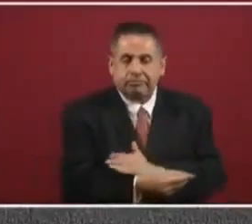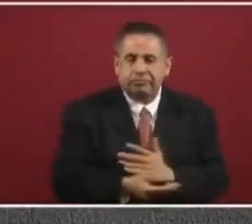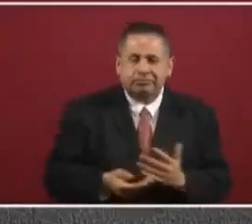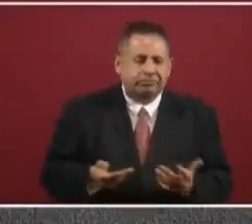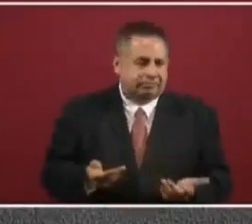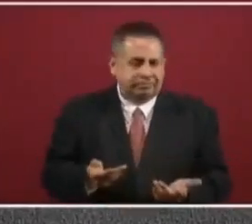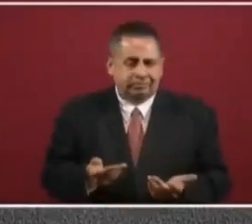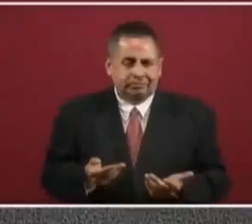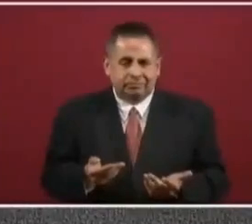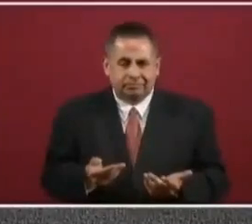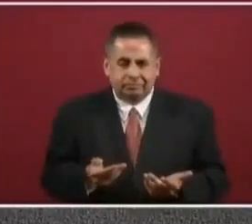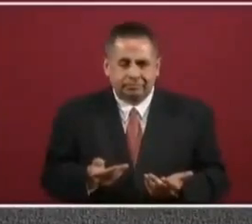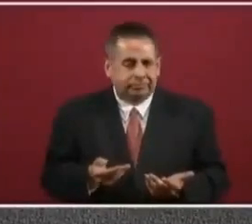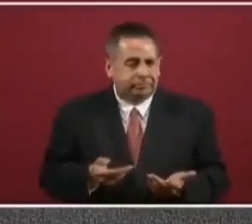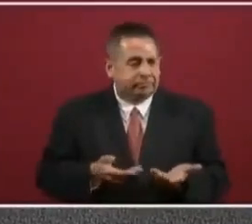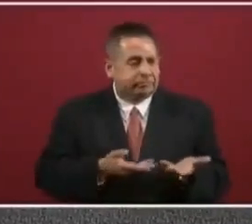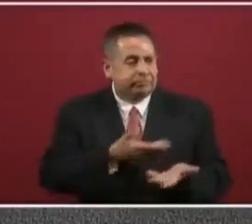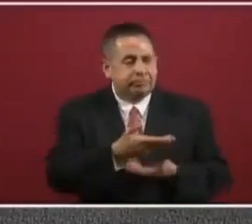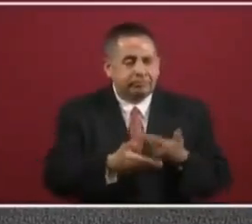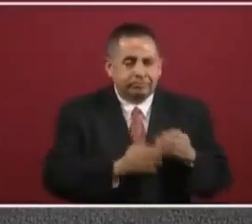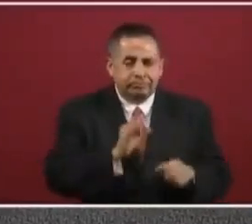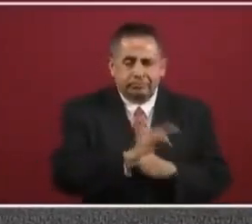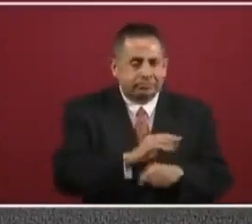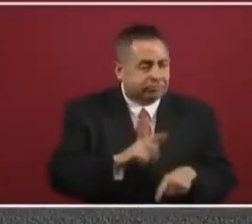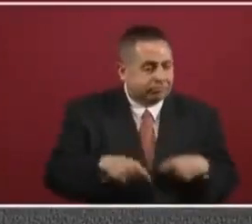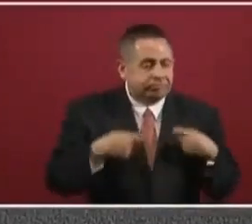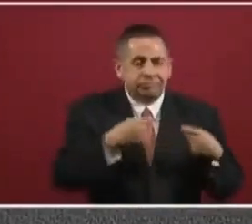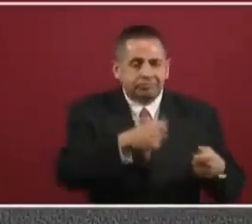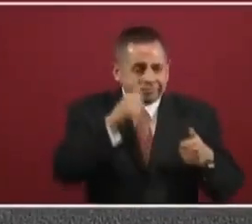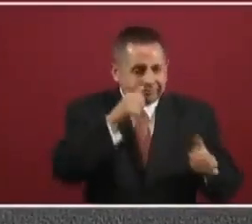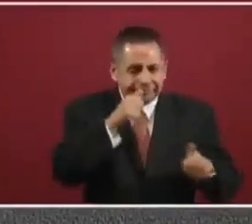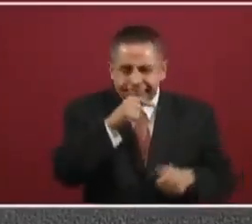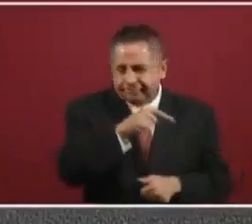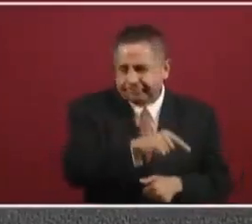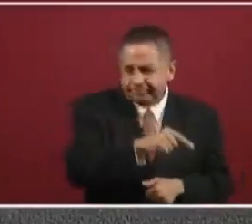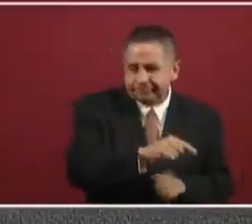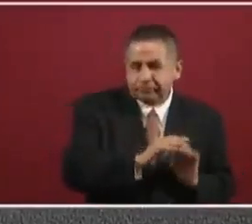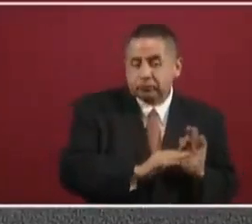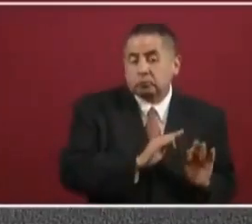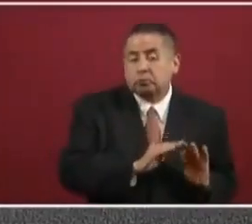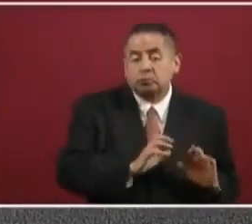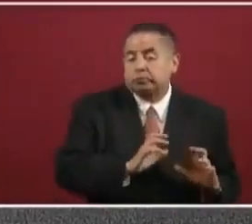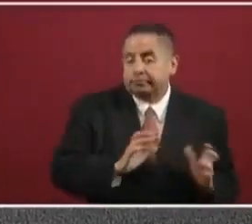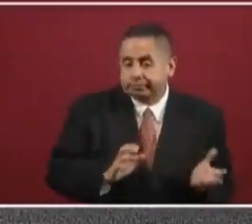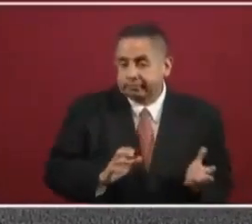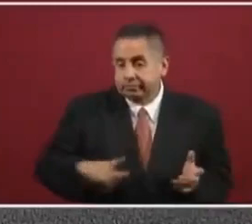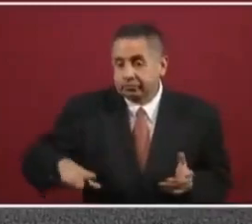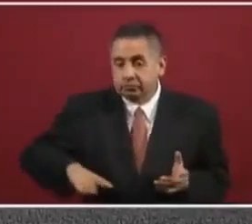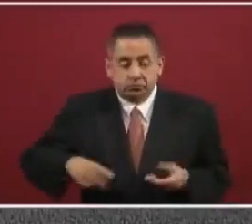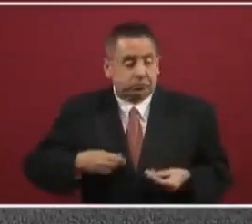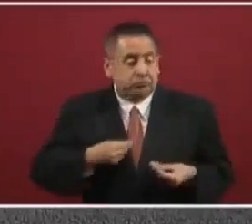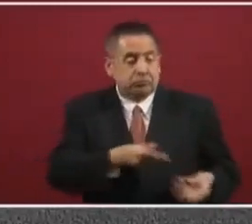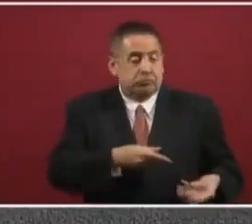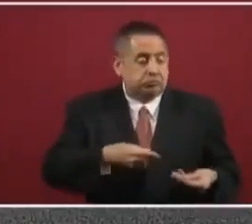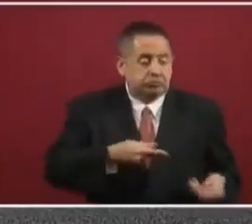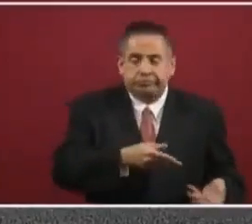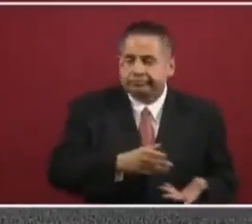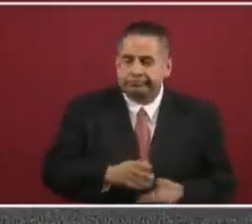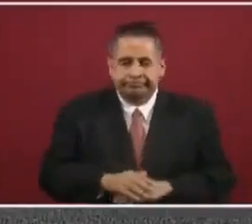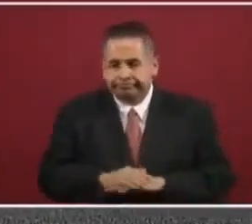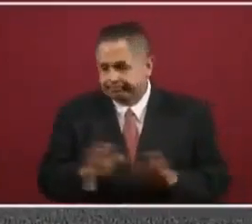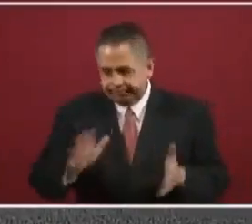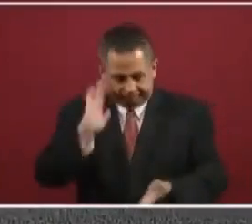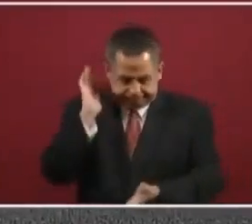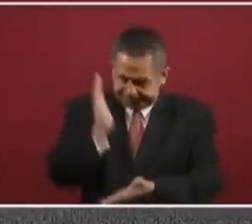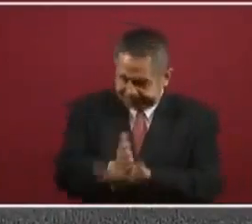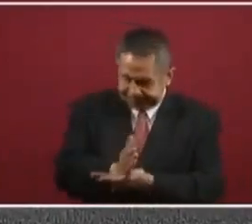recibían servicios o se les daban servicios este del gobierno Entonces